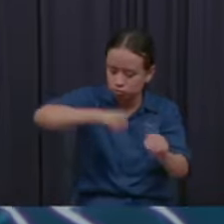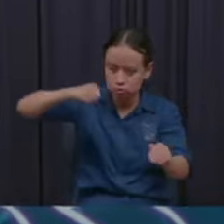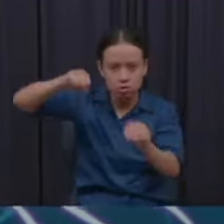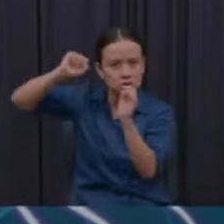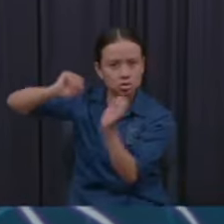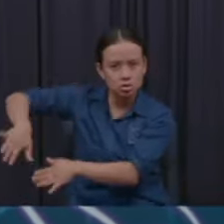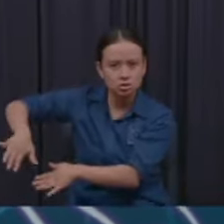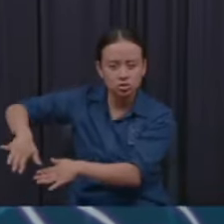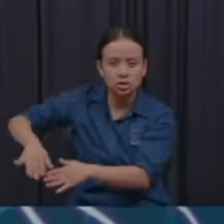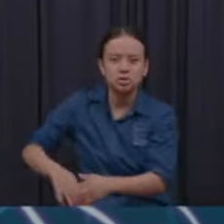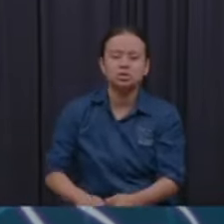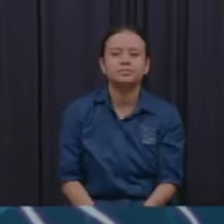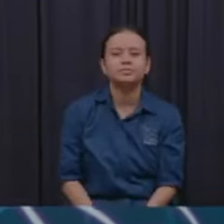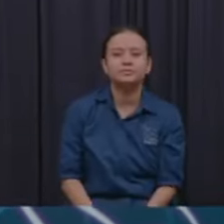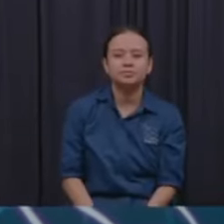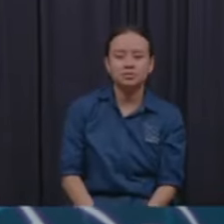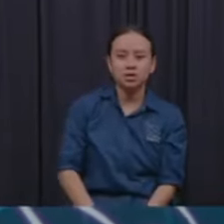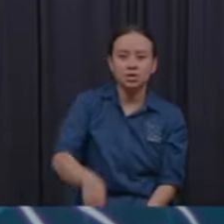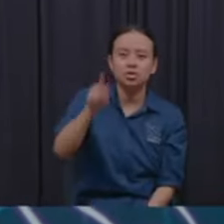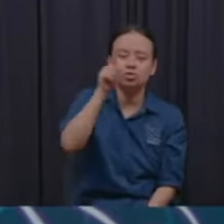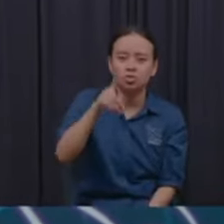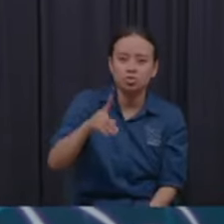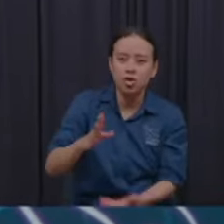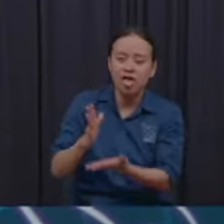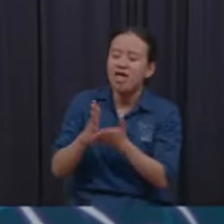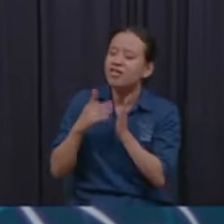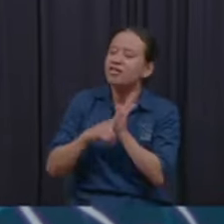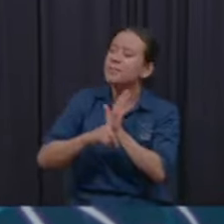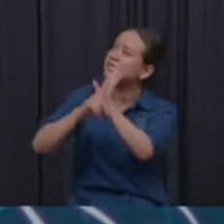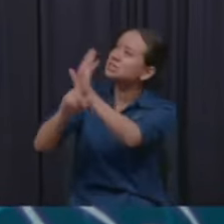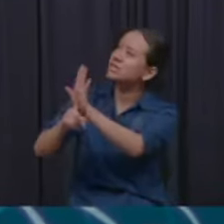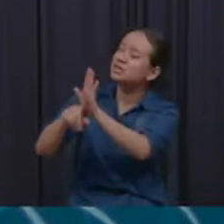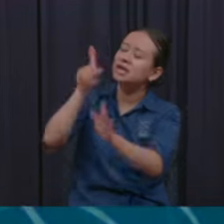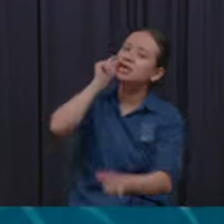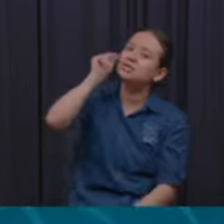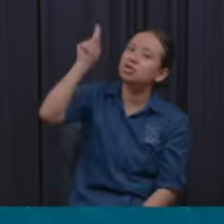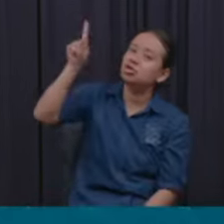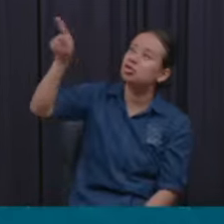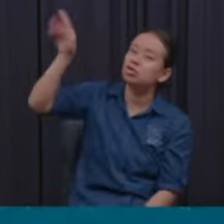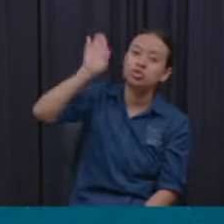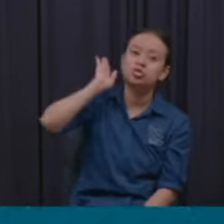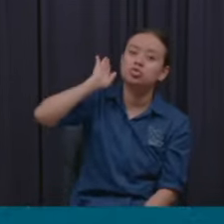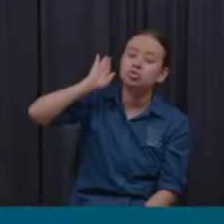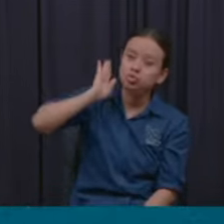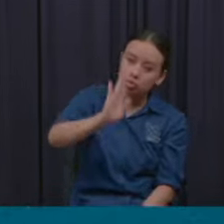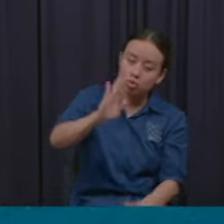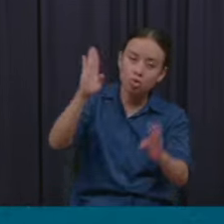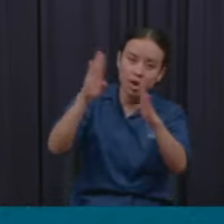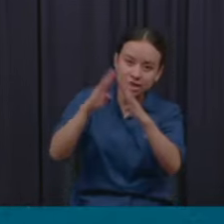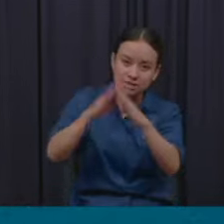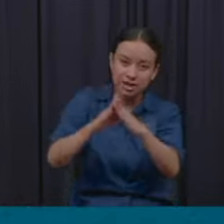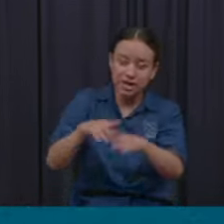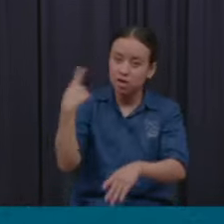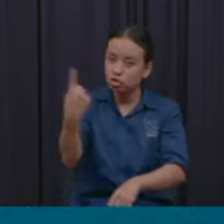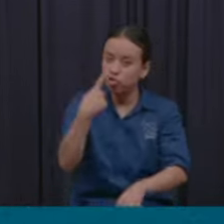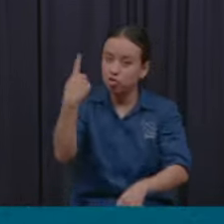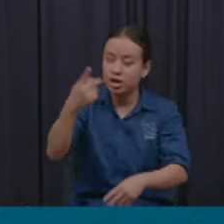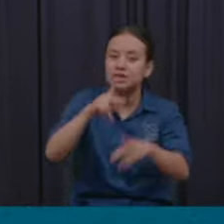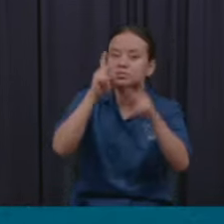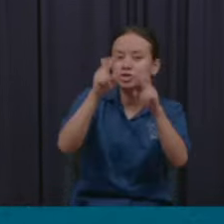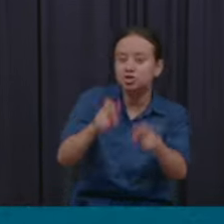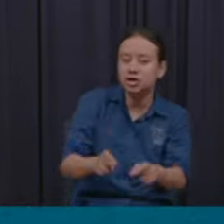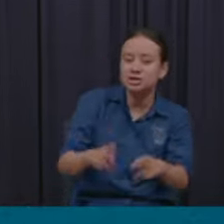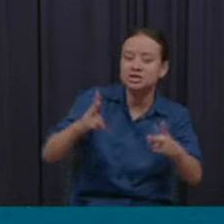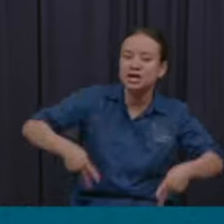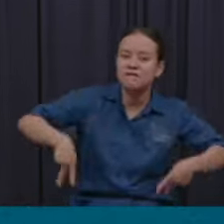Se hace esa caminata. Dedique su hogar y las personas que viven en él al Señor. Empezando,